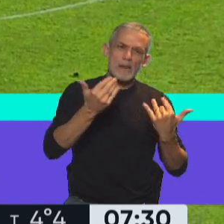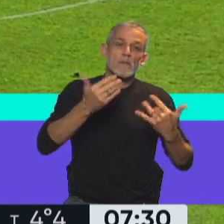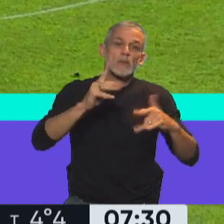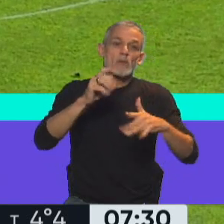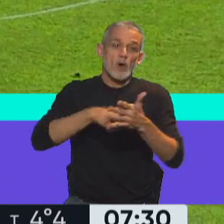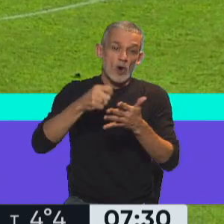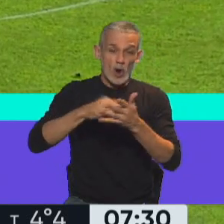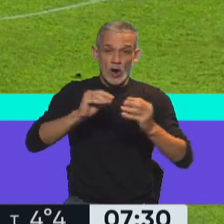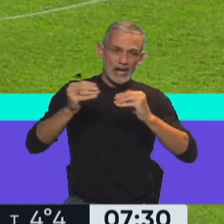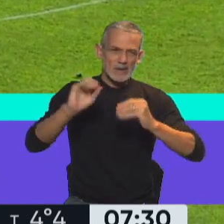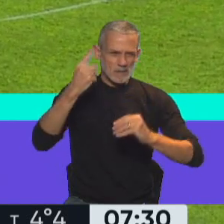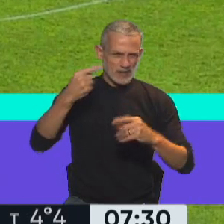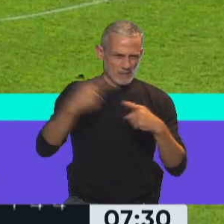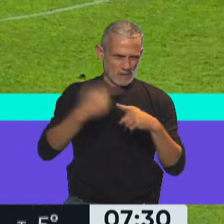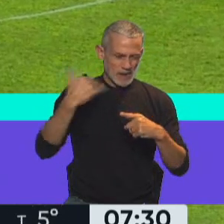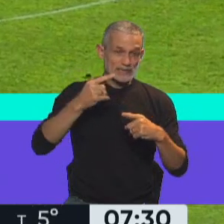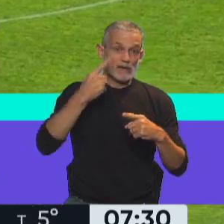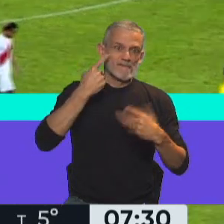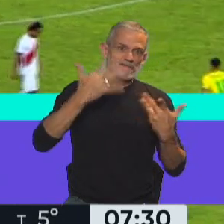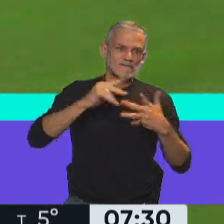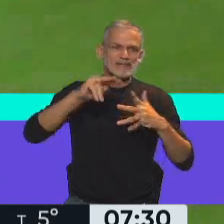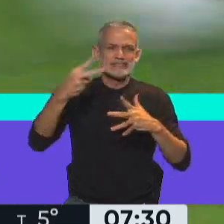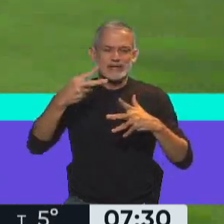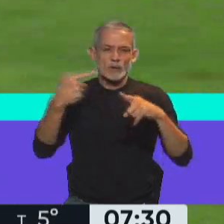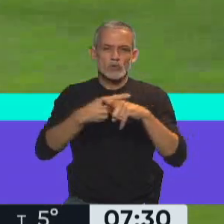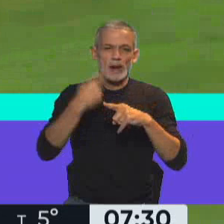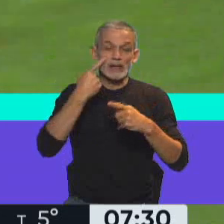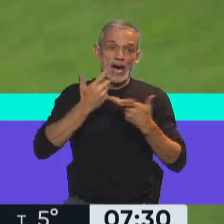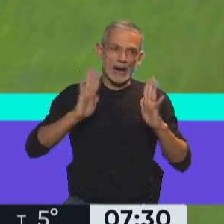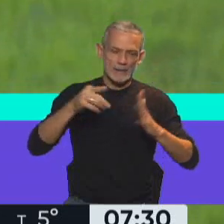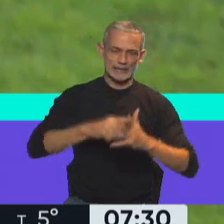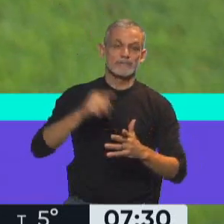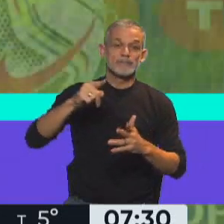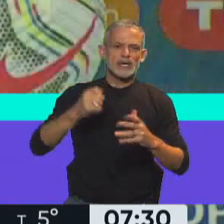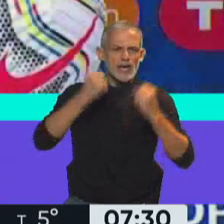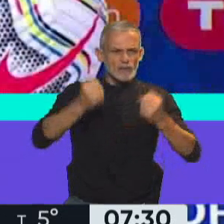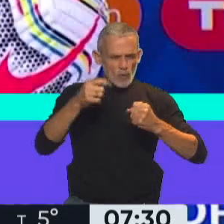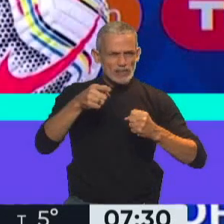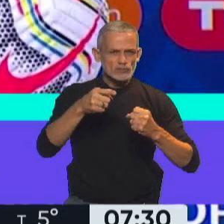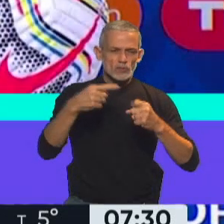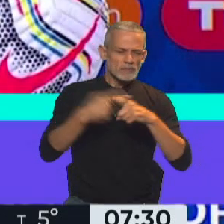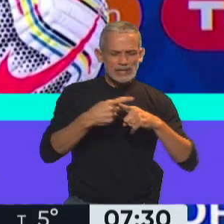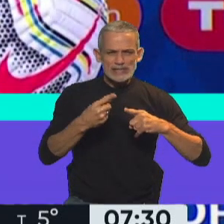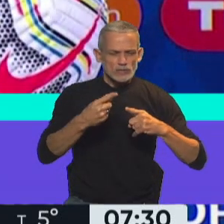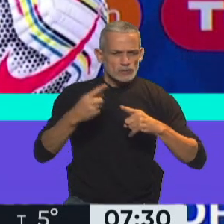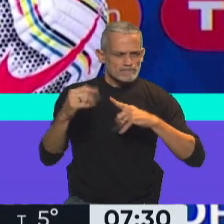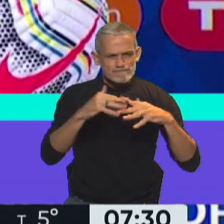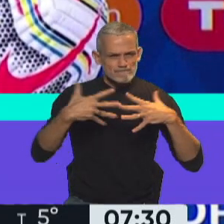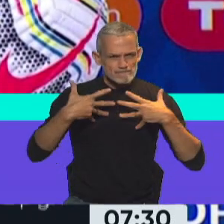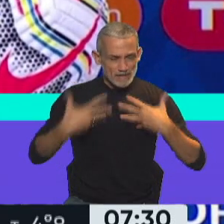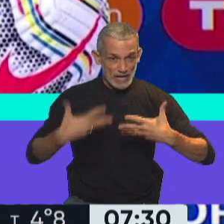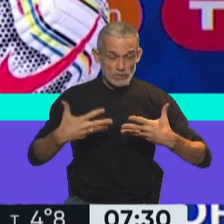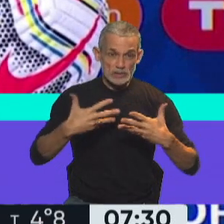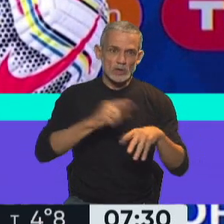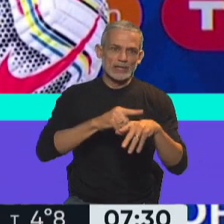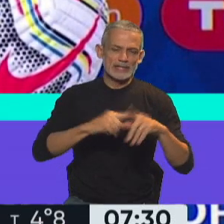han pasado en el primer partido, que no sucedan en el segundo. Lógicamente, después de los esfuerzos de los partidos, es poco